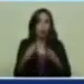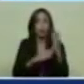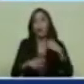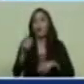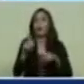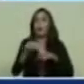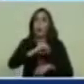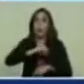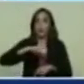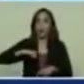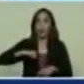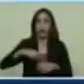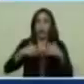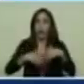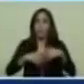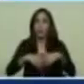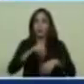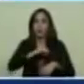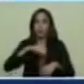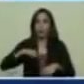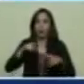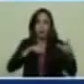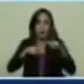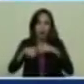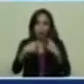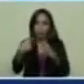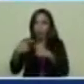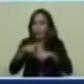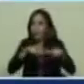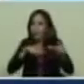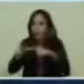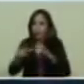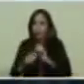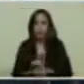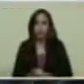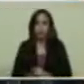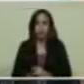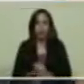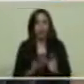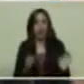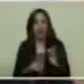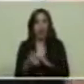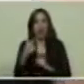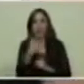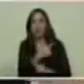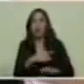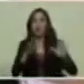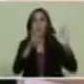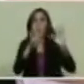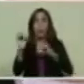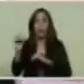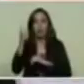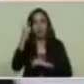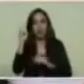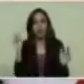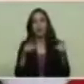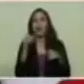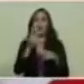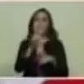privados para que no tengan excusa. Se las estoy pagando por 90 días a los